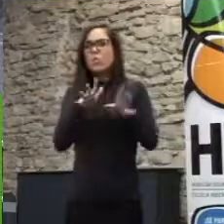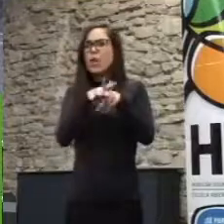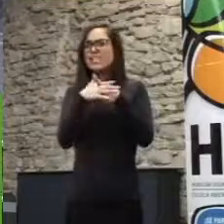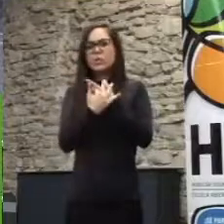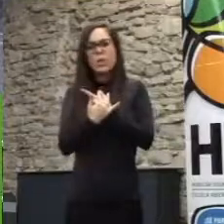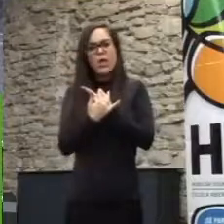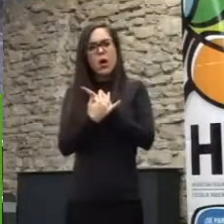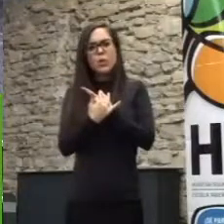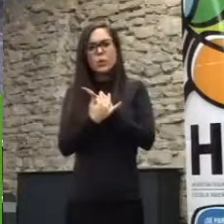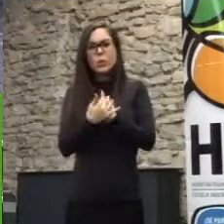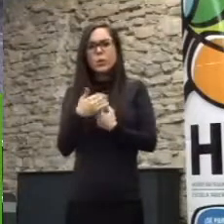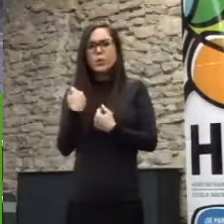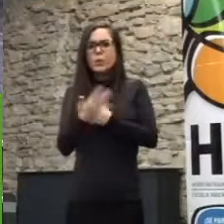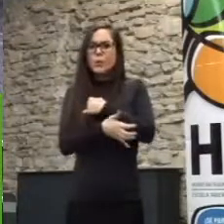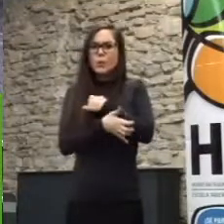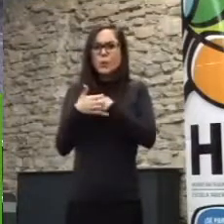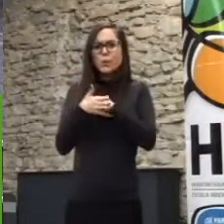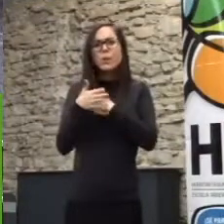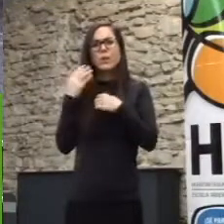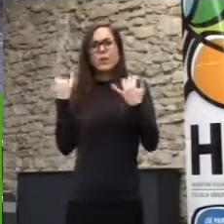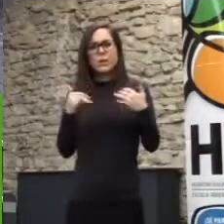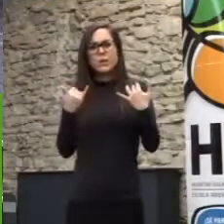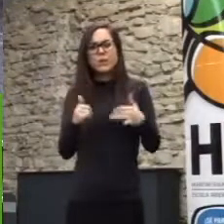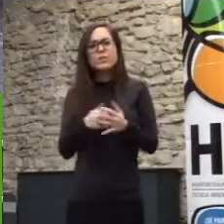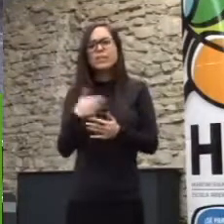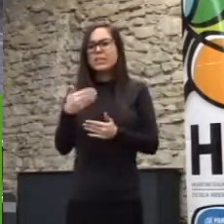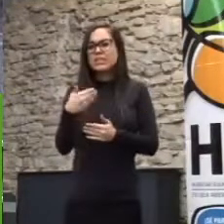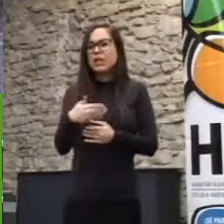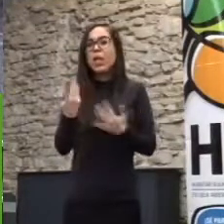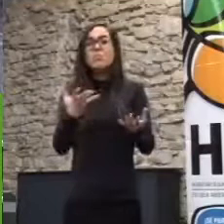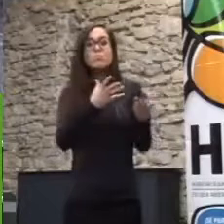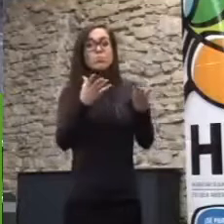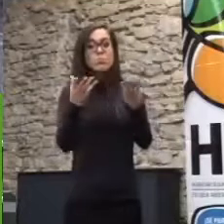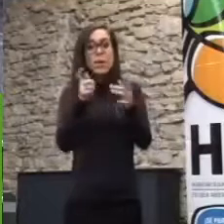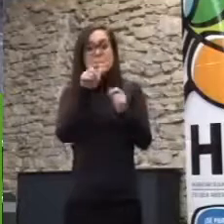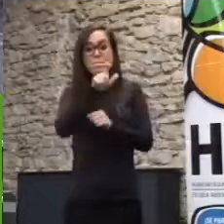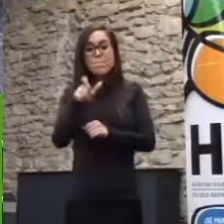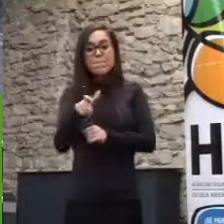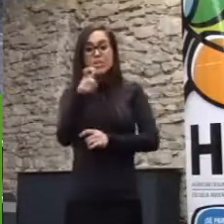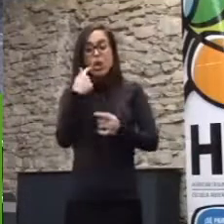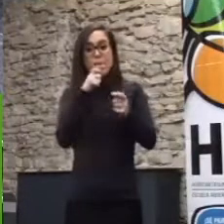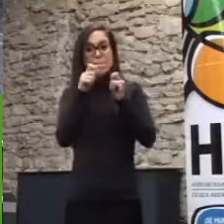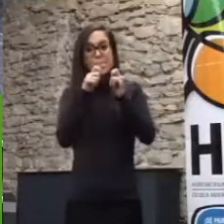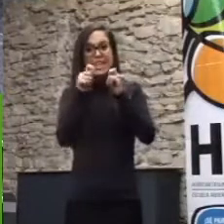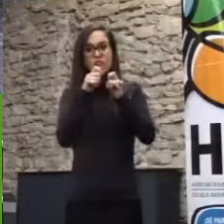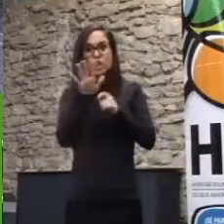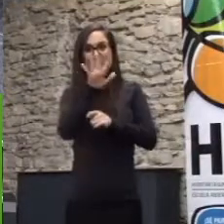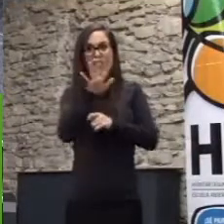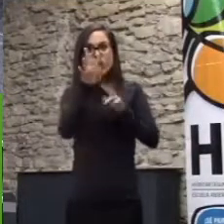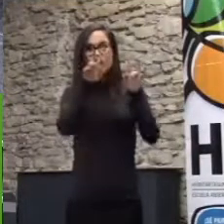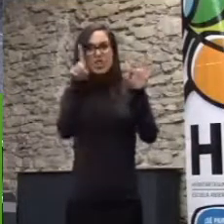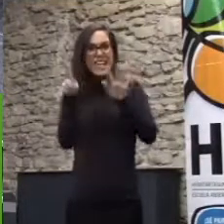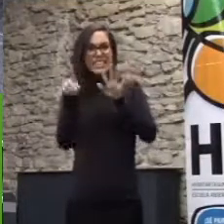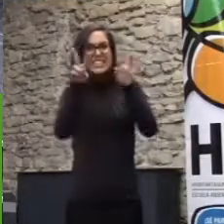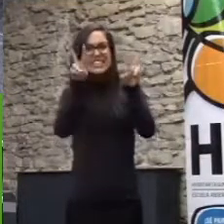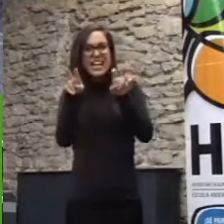como decíamos. Cada periodista quizá tiene que cubrir 4, 5, 6 X temas a lo largo del día. No llega a todo y lo peor es que a